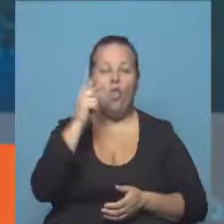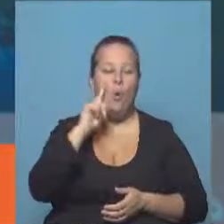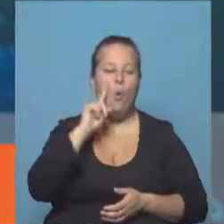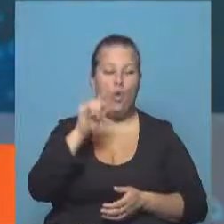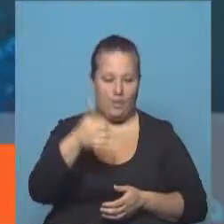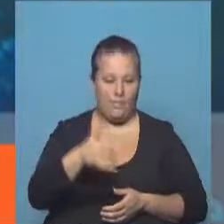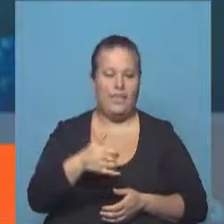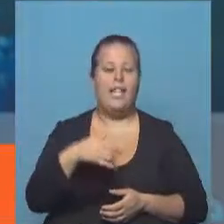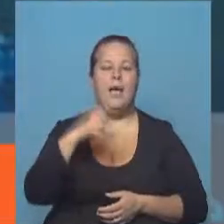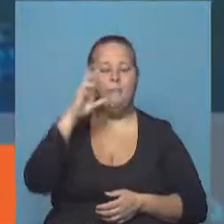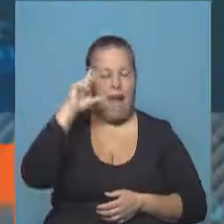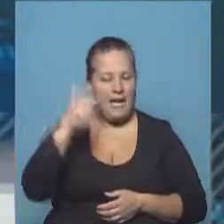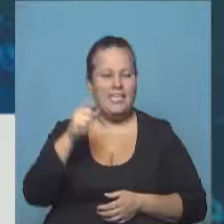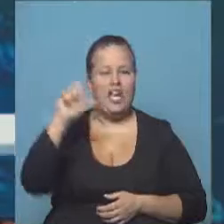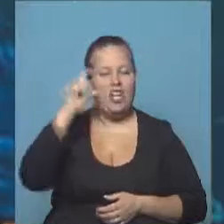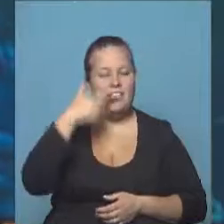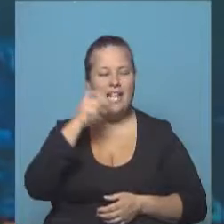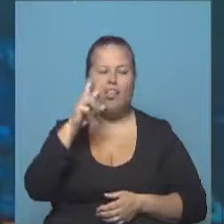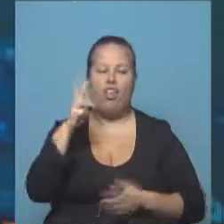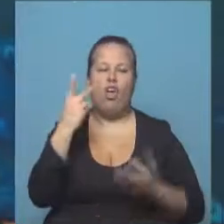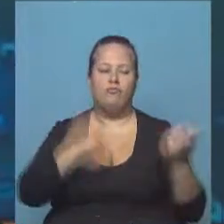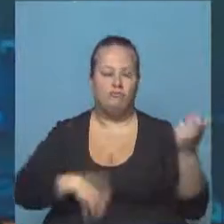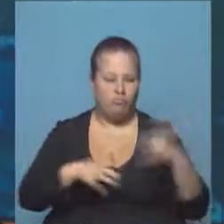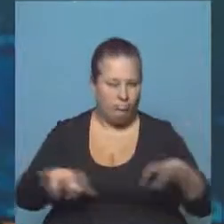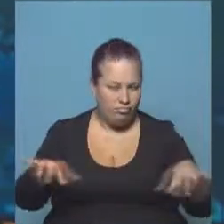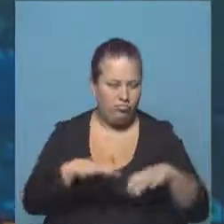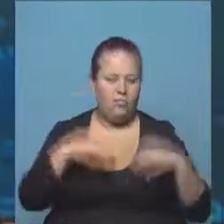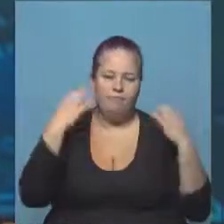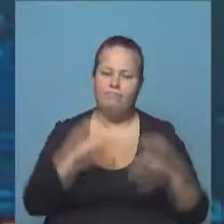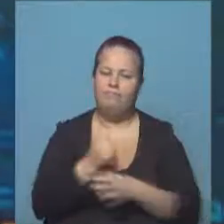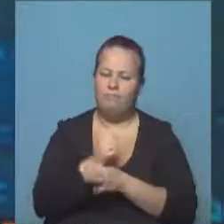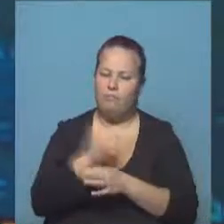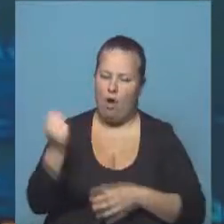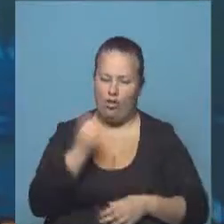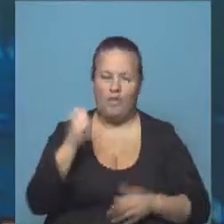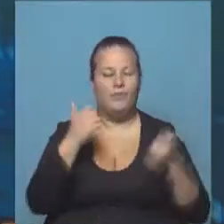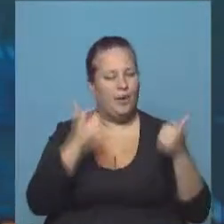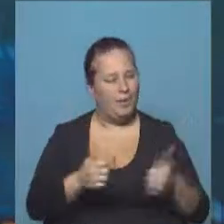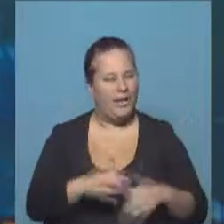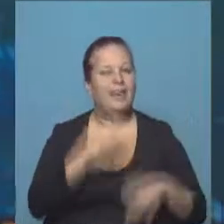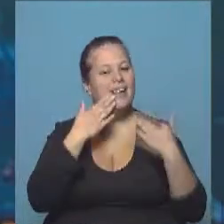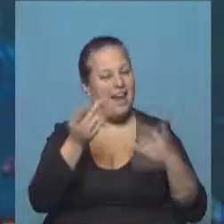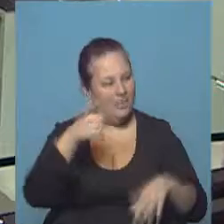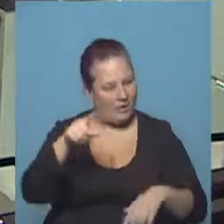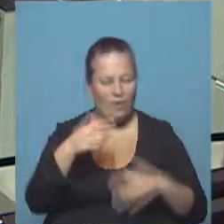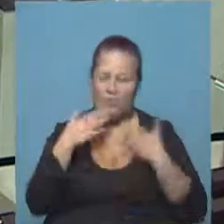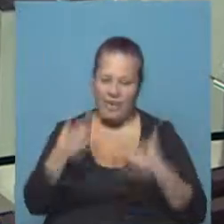con Marcelo Mobileggi y César Lerner, dos instrumentistas verdaderamente notables. Bien, Santiago. Gracias a ustedes. Muchas Por gracias. favor.